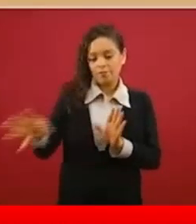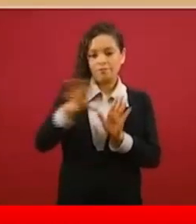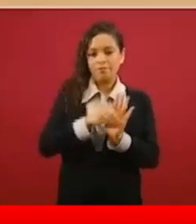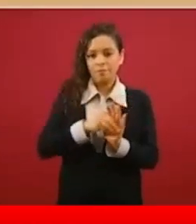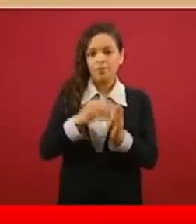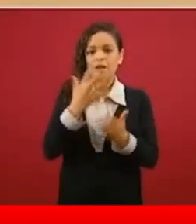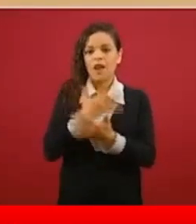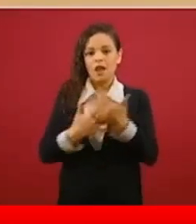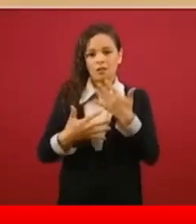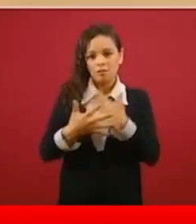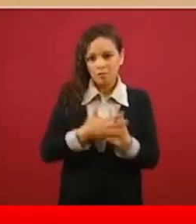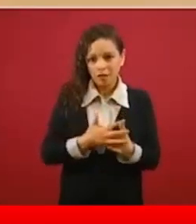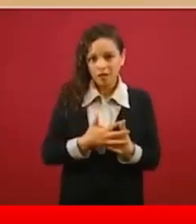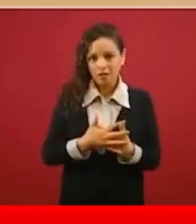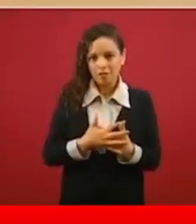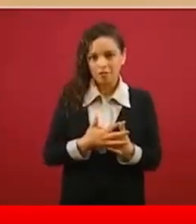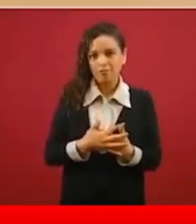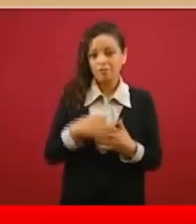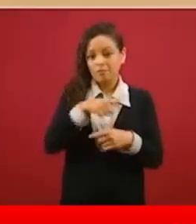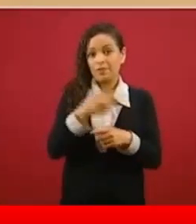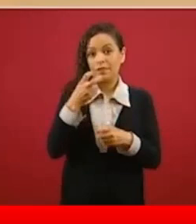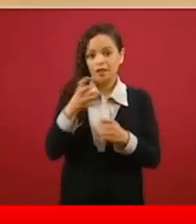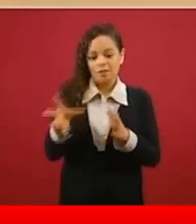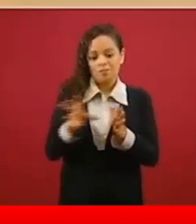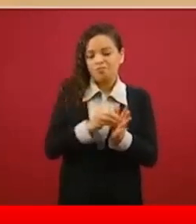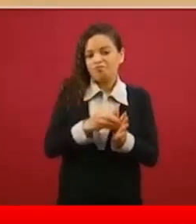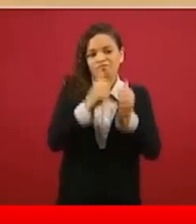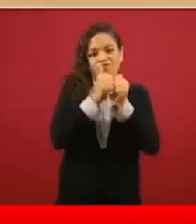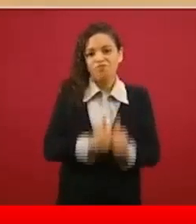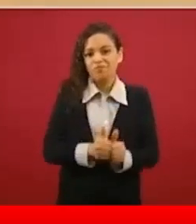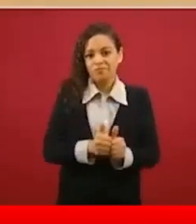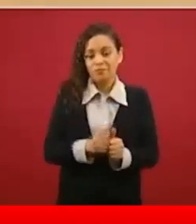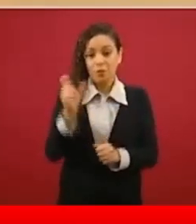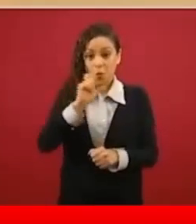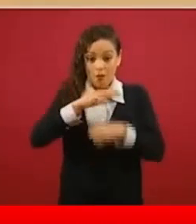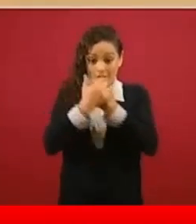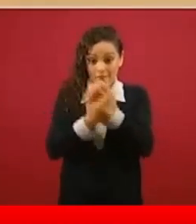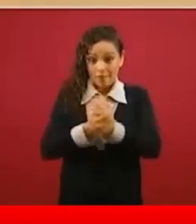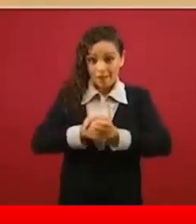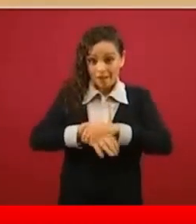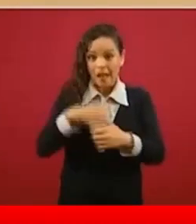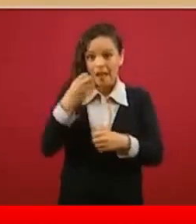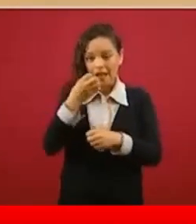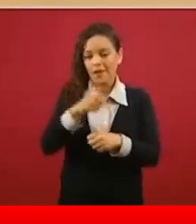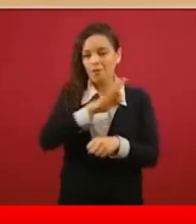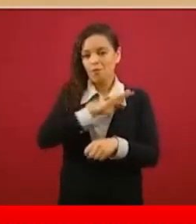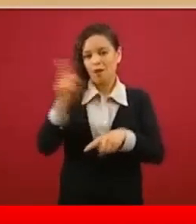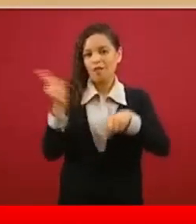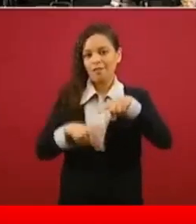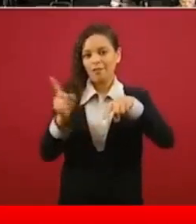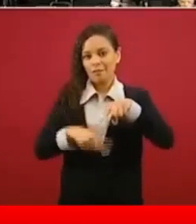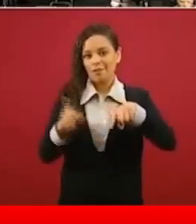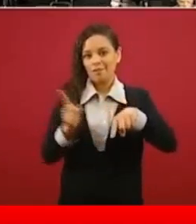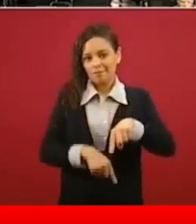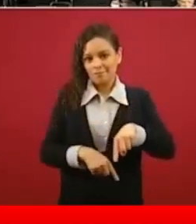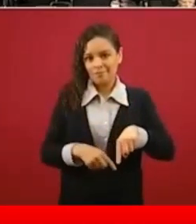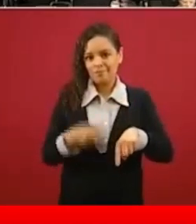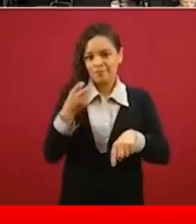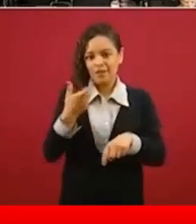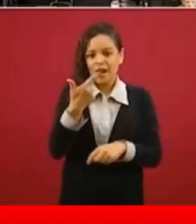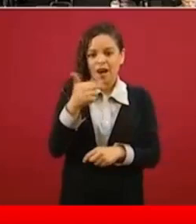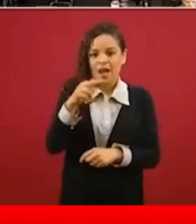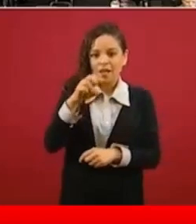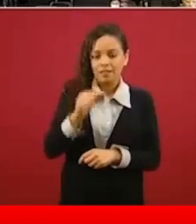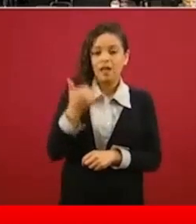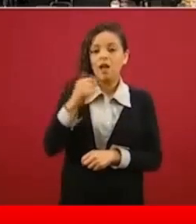que tenemos en las manos y ahí se queda cuando nos lavamos las manos eliminamos esas películas de grasa o líquido y se van quitando